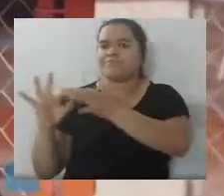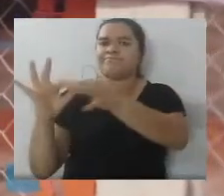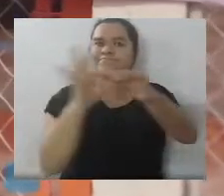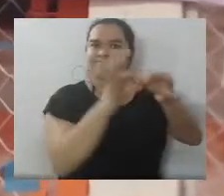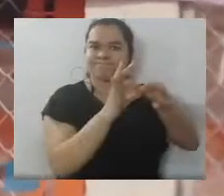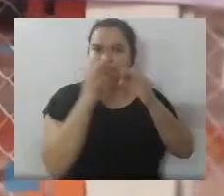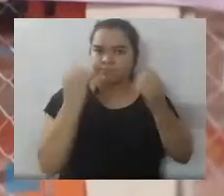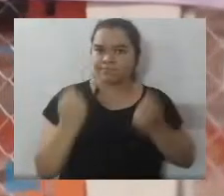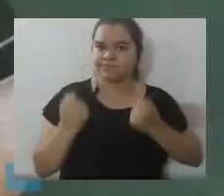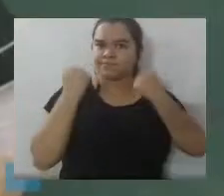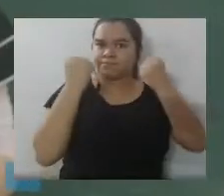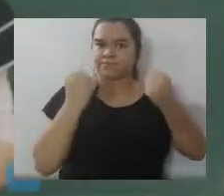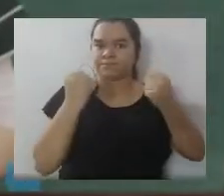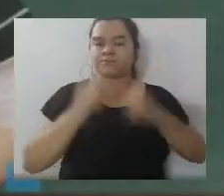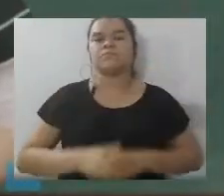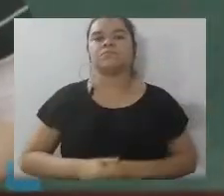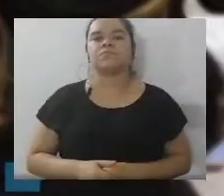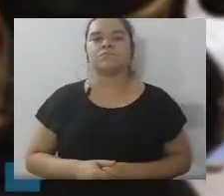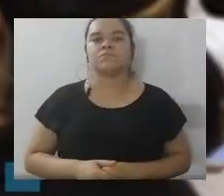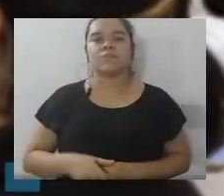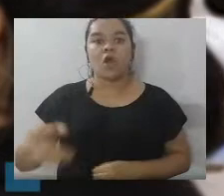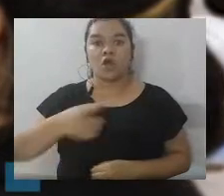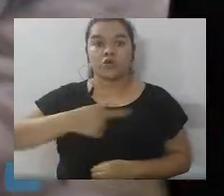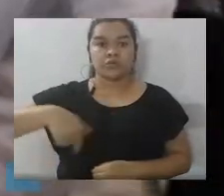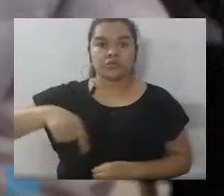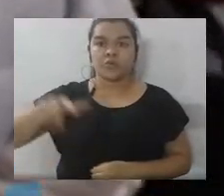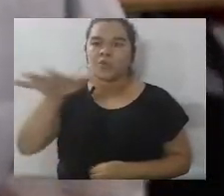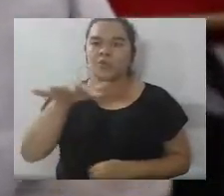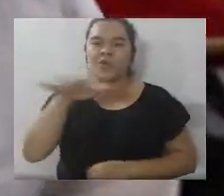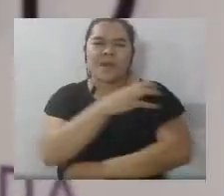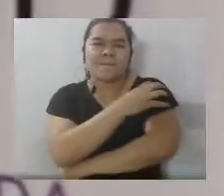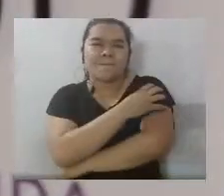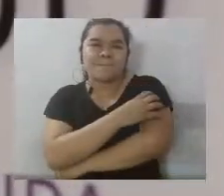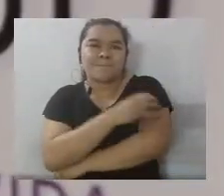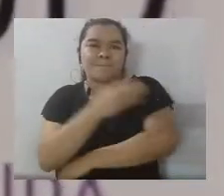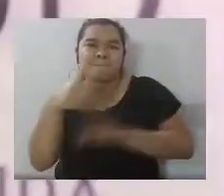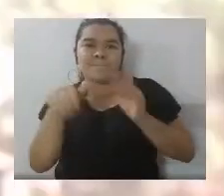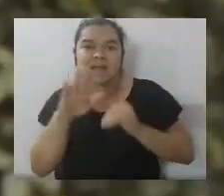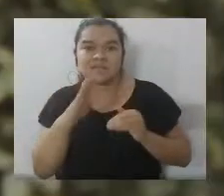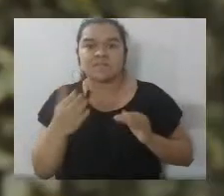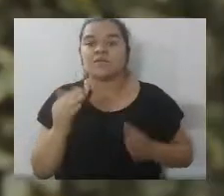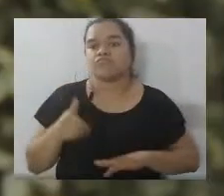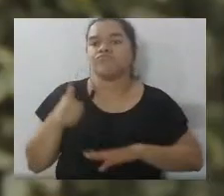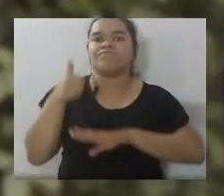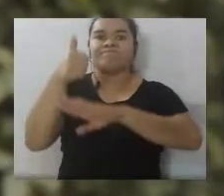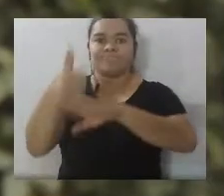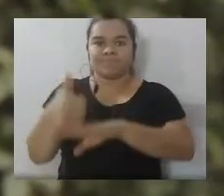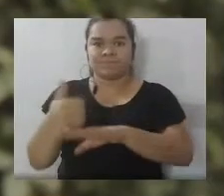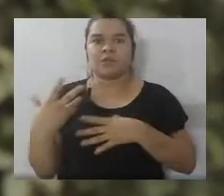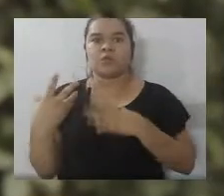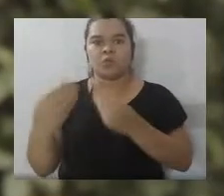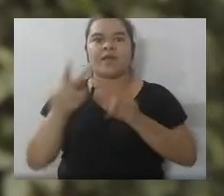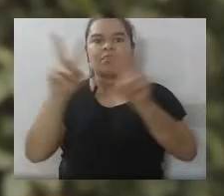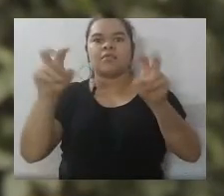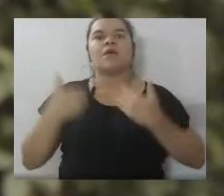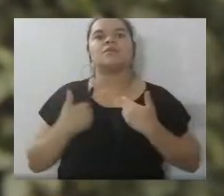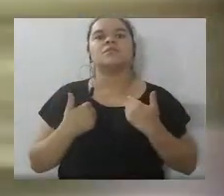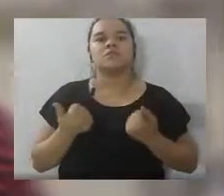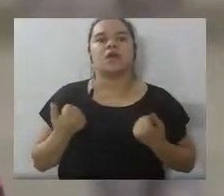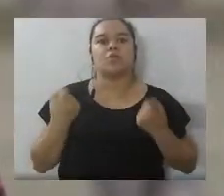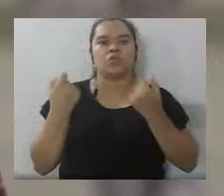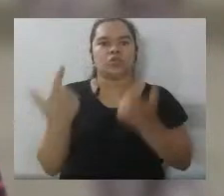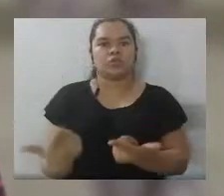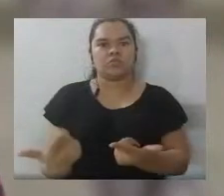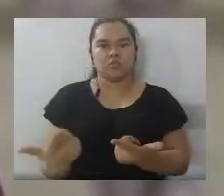en los lugares más vulnerables a través de un programa modelo de atención primaria de la salud. Estamos comprometidos con las problemáticas de nuestro